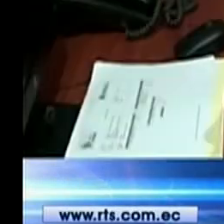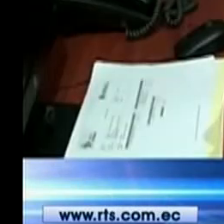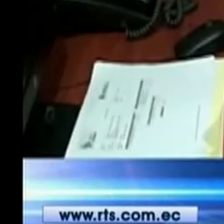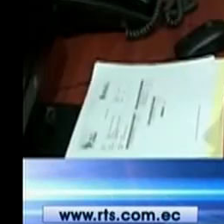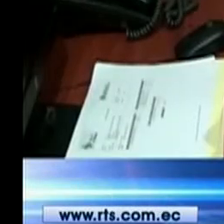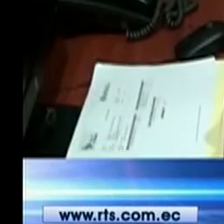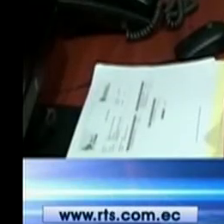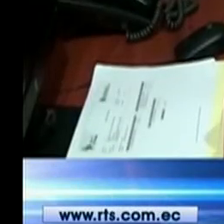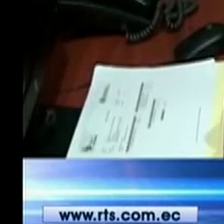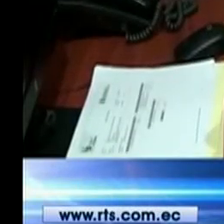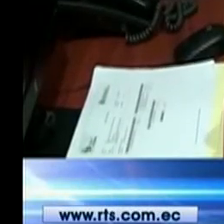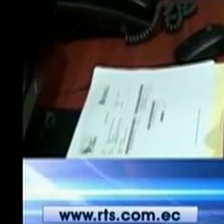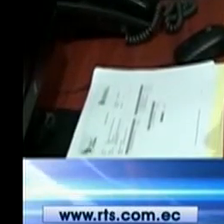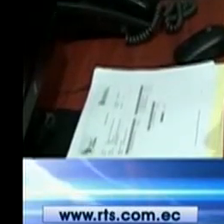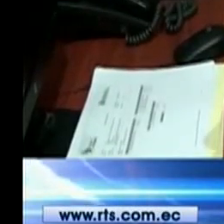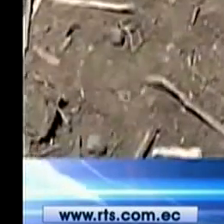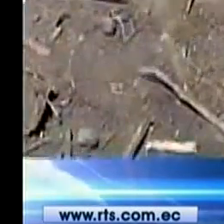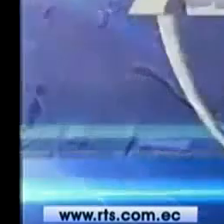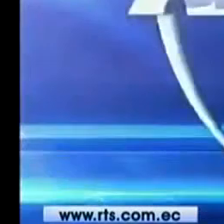versión.